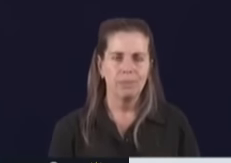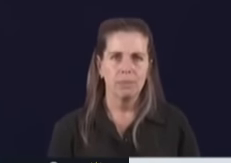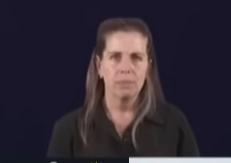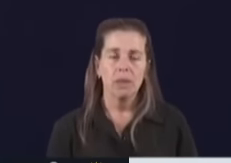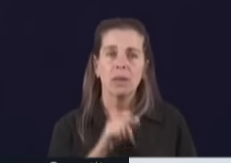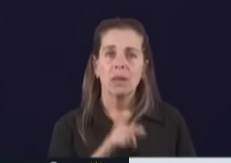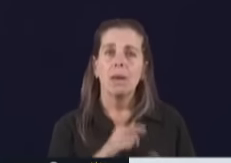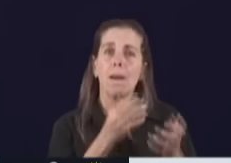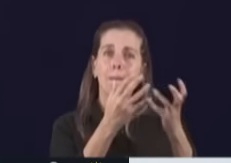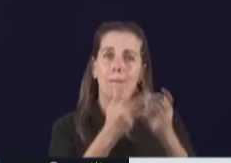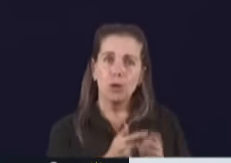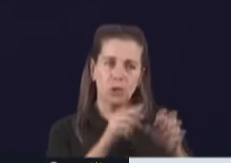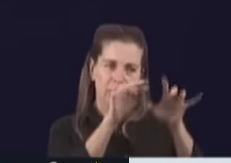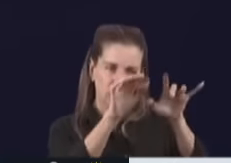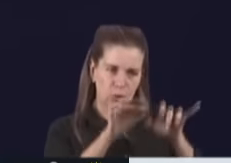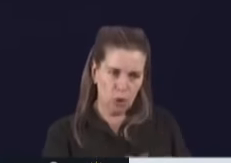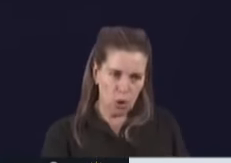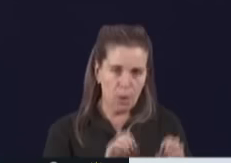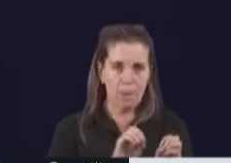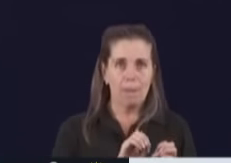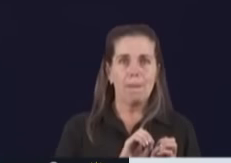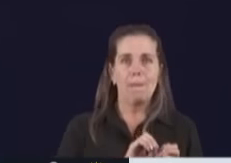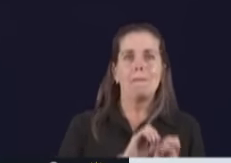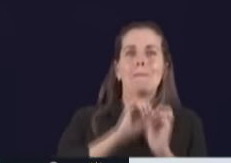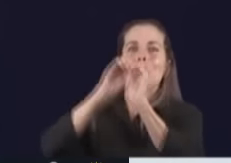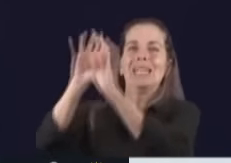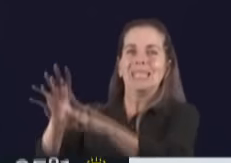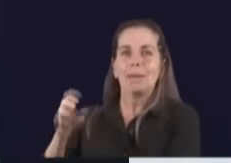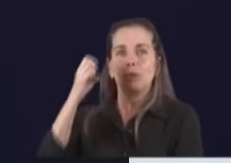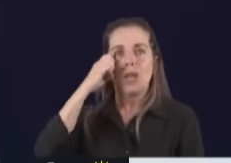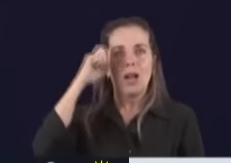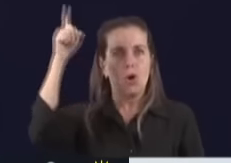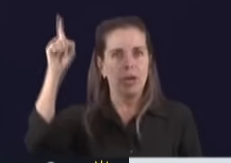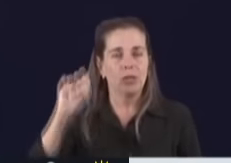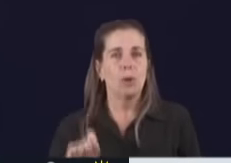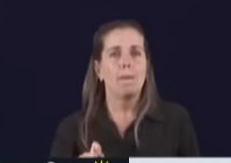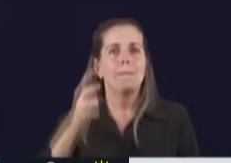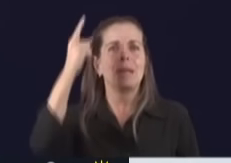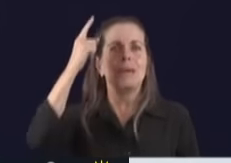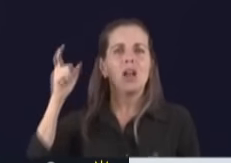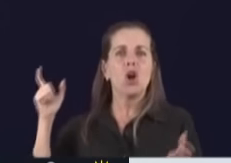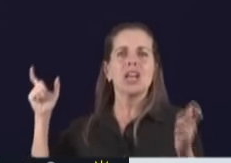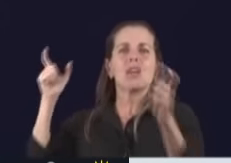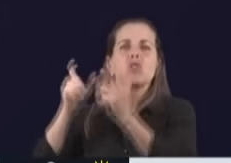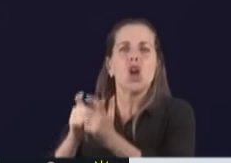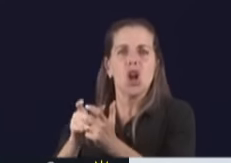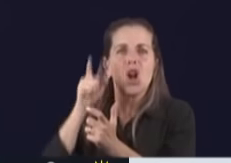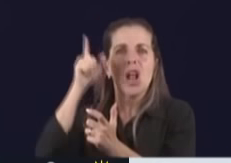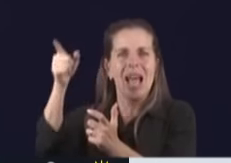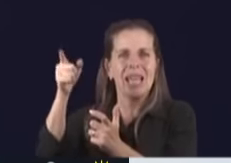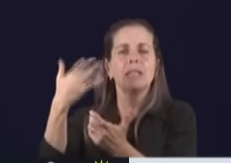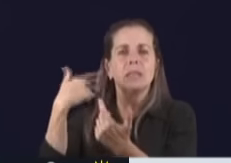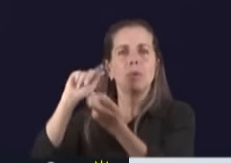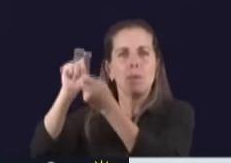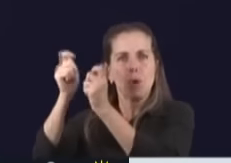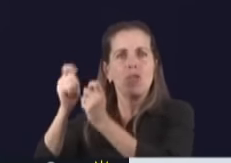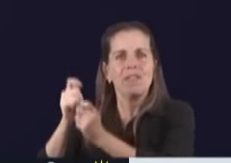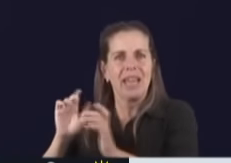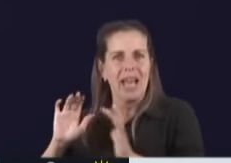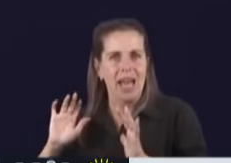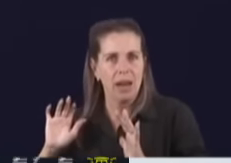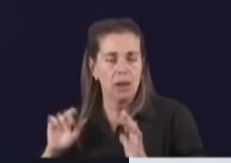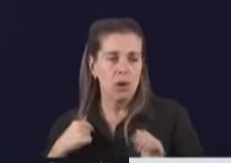Ese proyecto pasa a discusión legislativa. O sea, ese proyecto puede tener modificaciones. ¿Estamos? O sea,